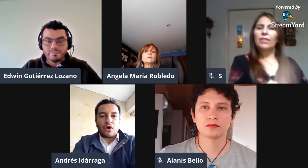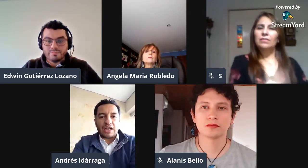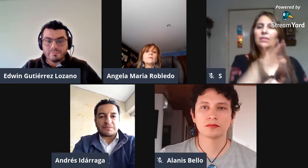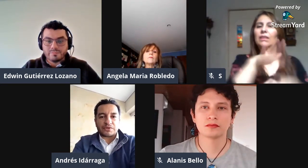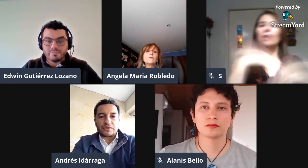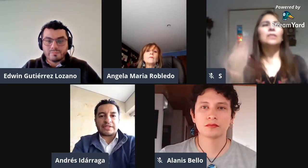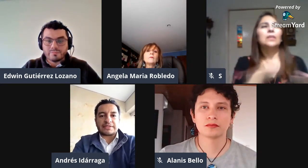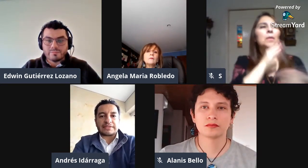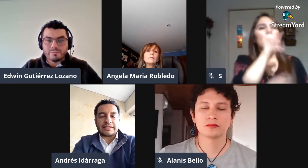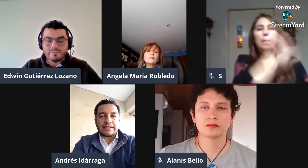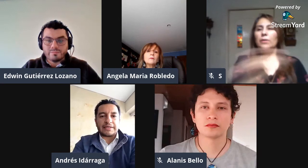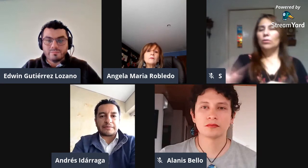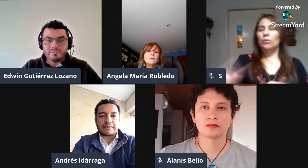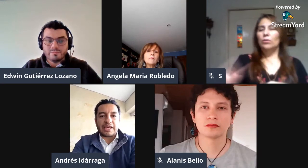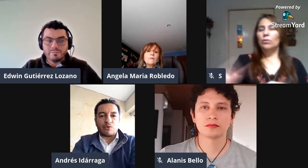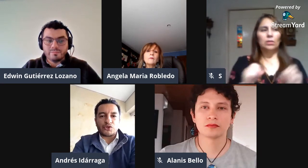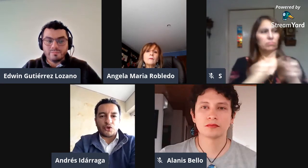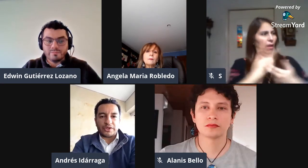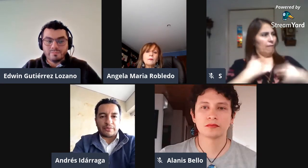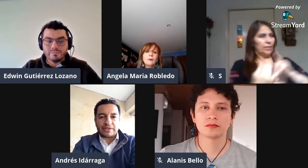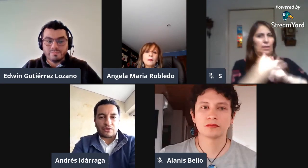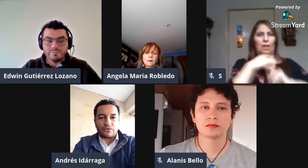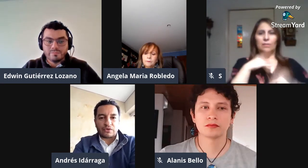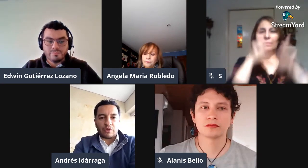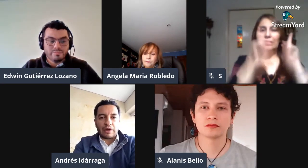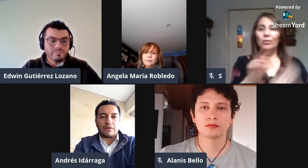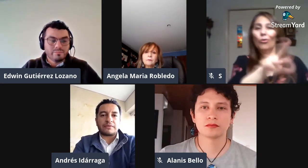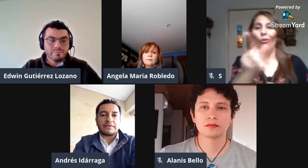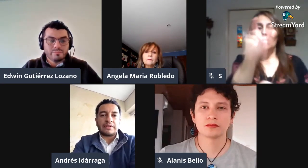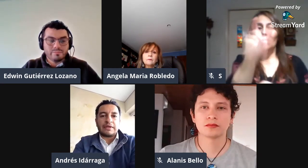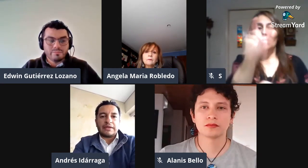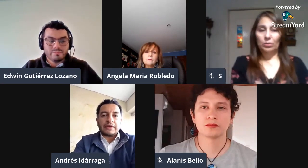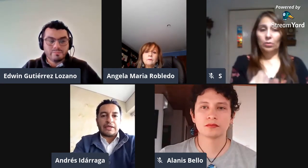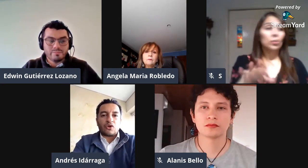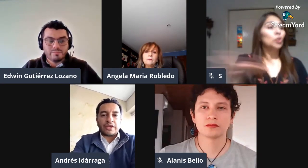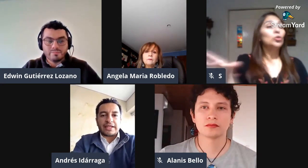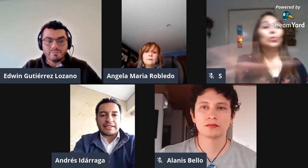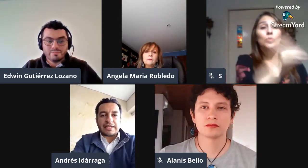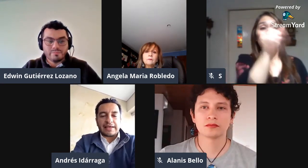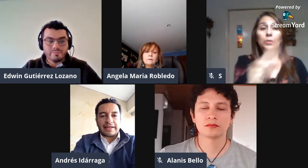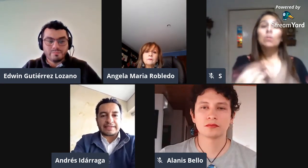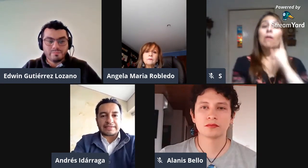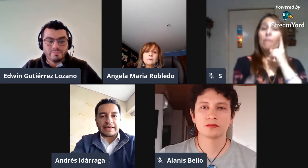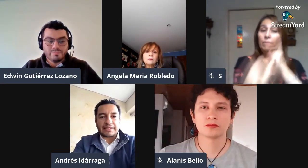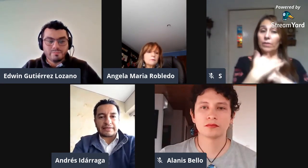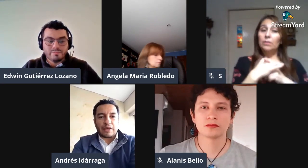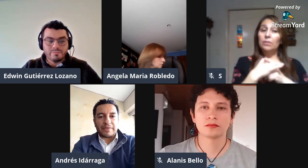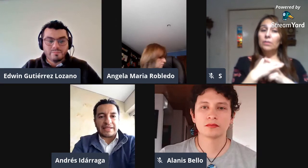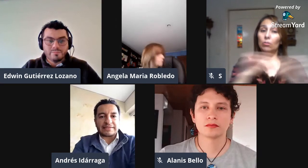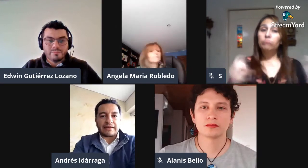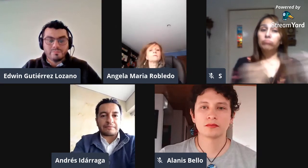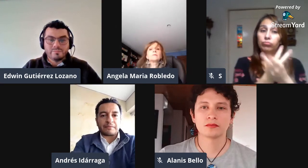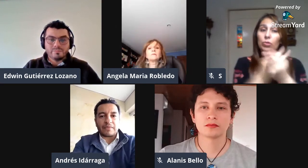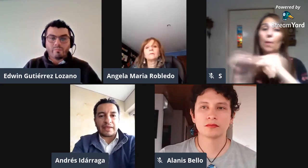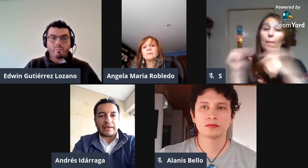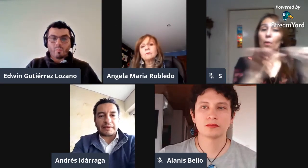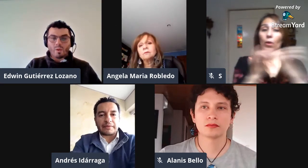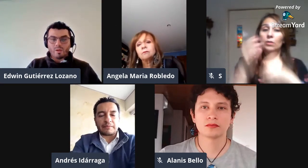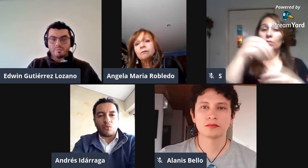que todas las personas que hemos sido víctimas del conflicto armado y los líderes y lideresas que también